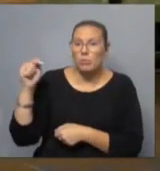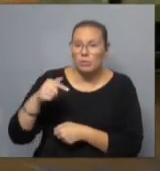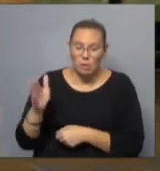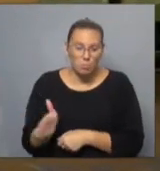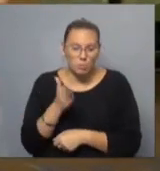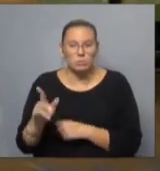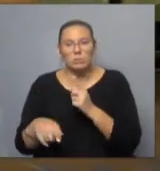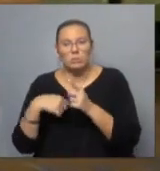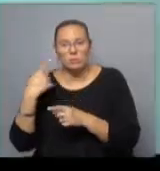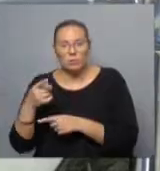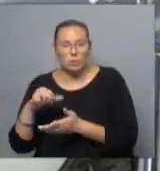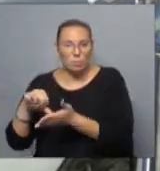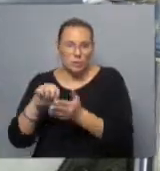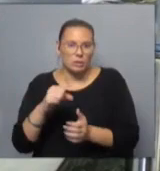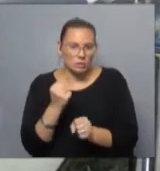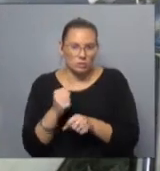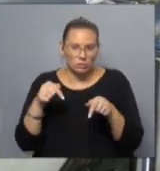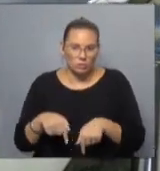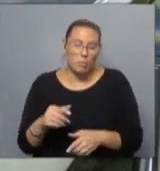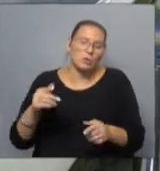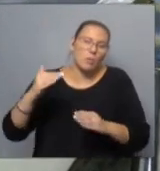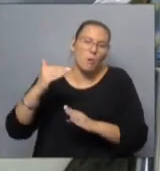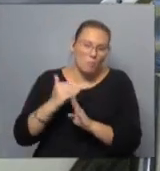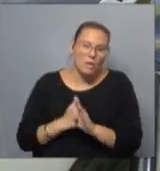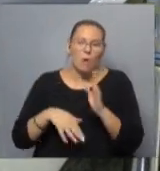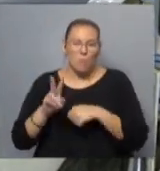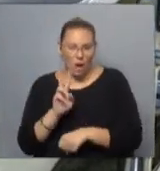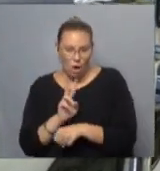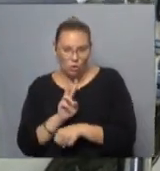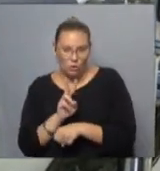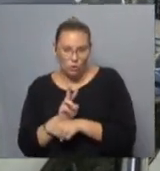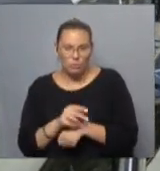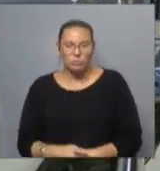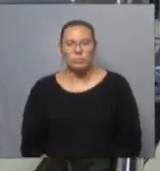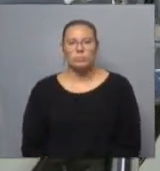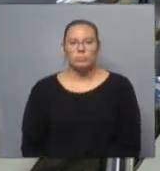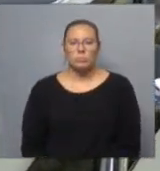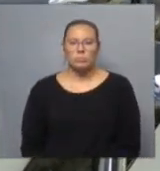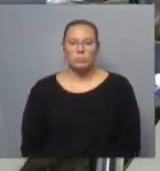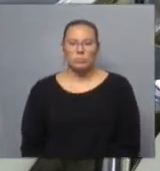producciones extranjeras a laburar acá. Básicamente, pues somos menos, está más controlado. ¿Y qué es para saber?